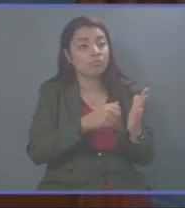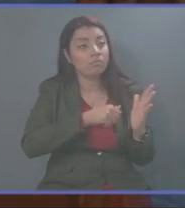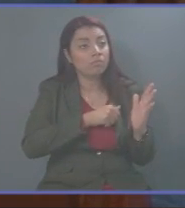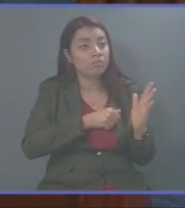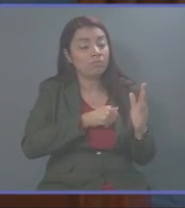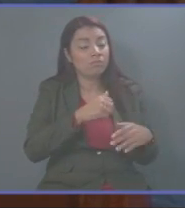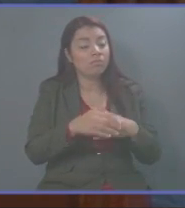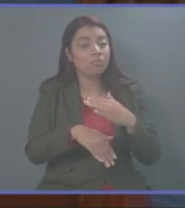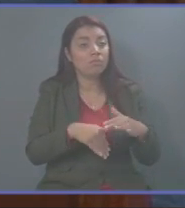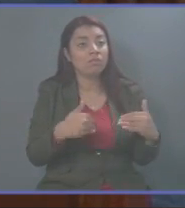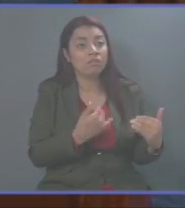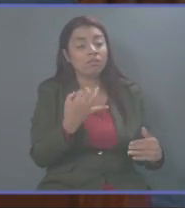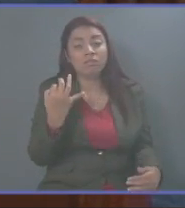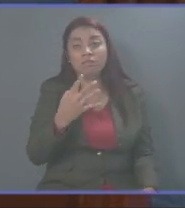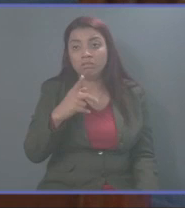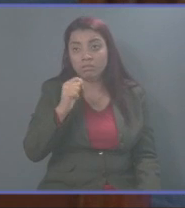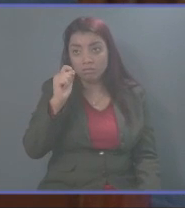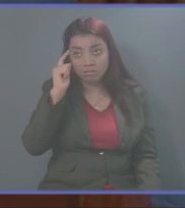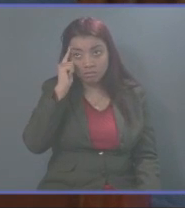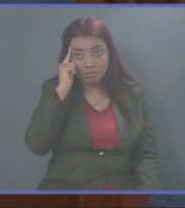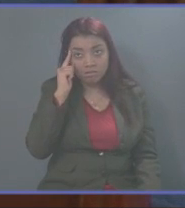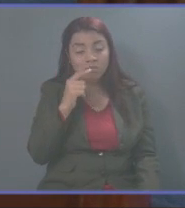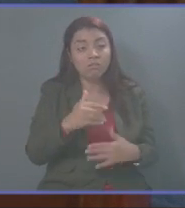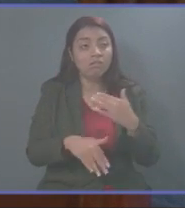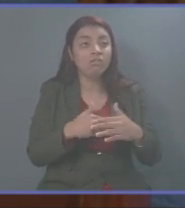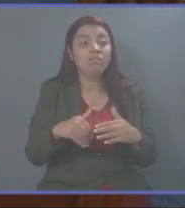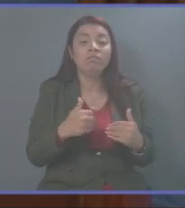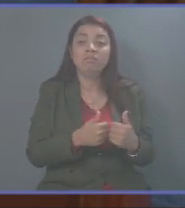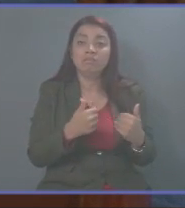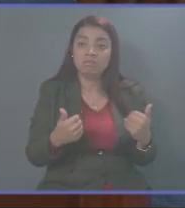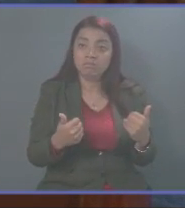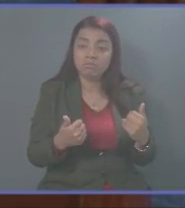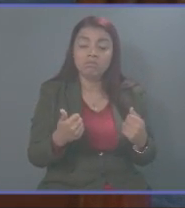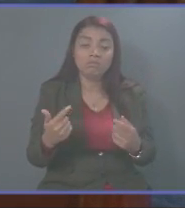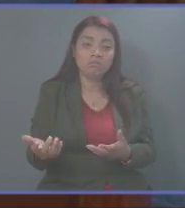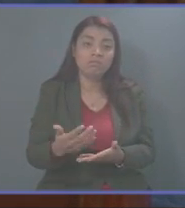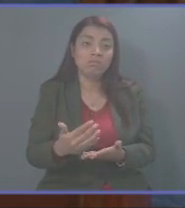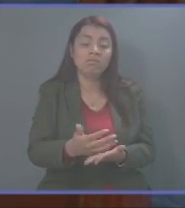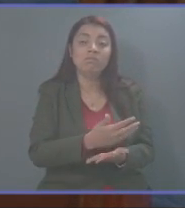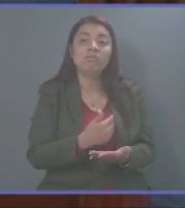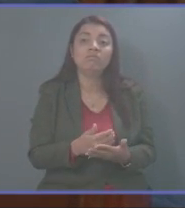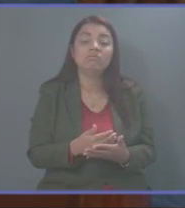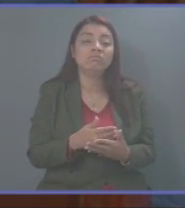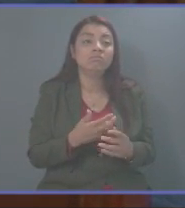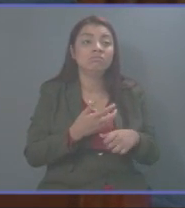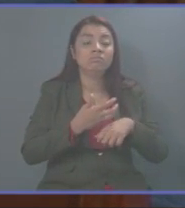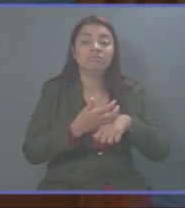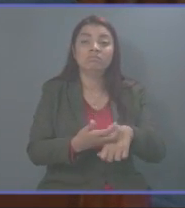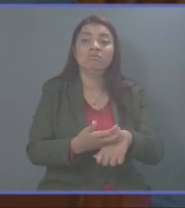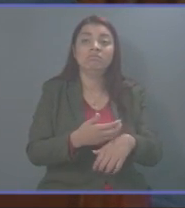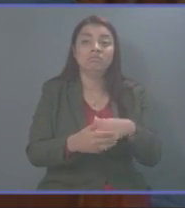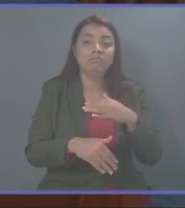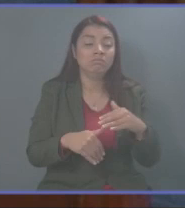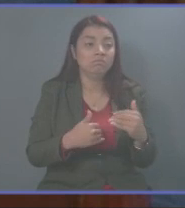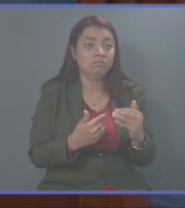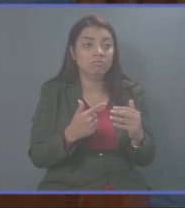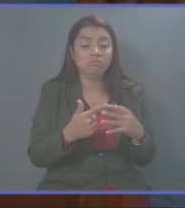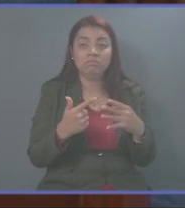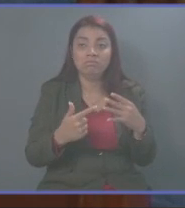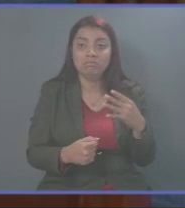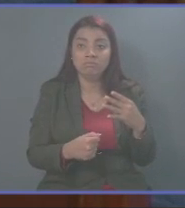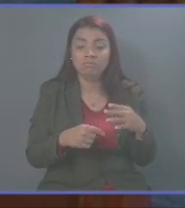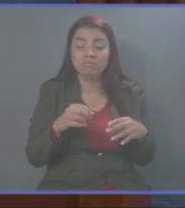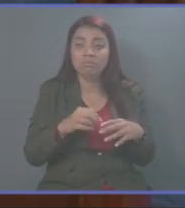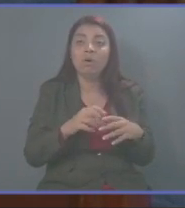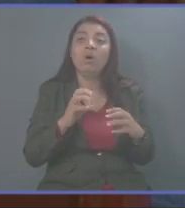de residuos y debe considerar los siguientes procesos: separación desde la fuente, recolección separada, transporte, transferencia, tratamiento,